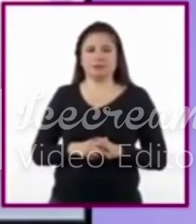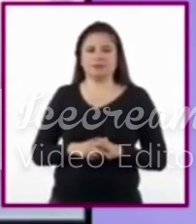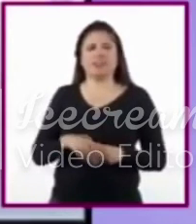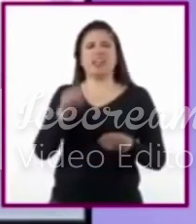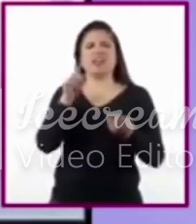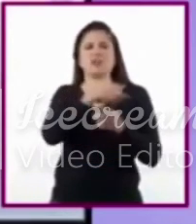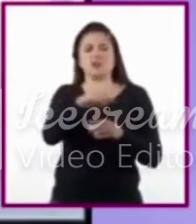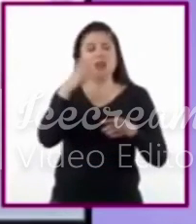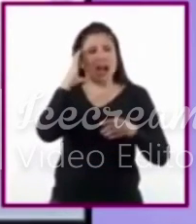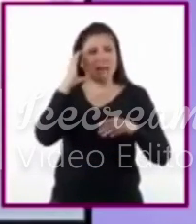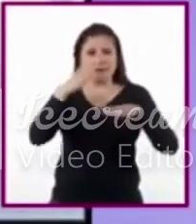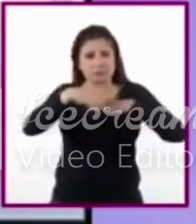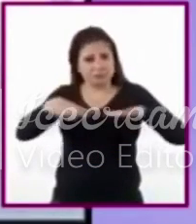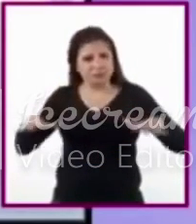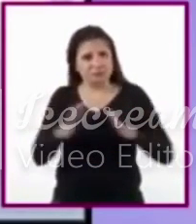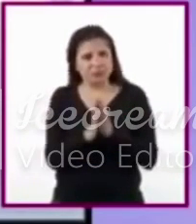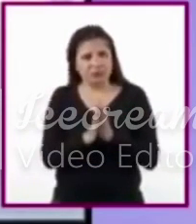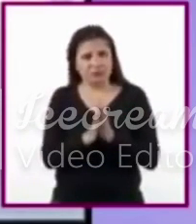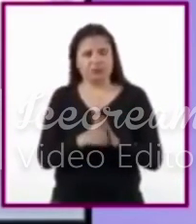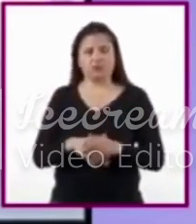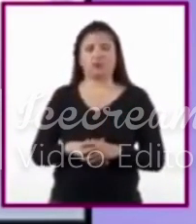Tiende tu cama.